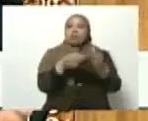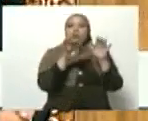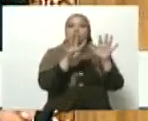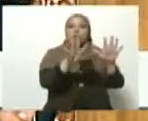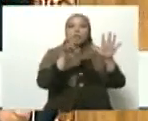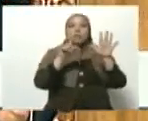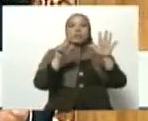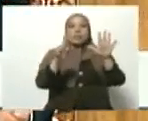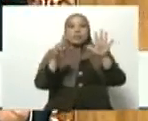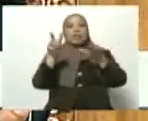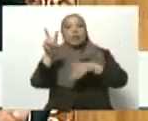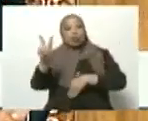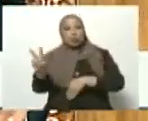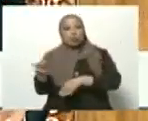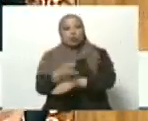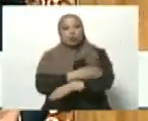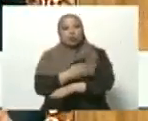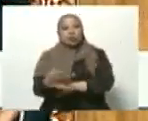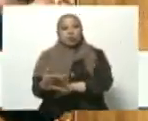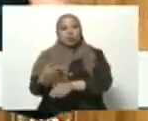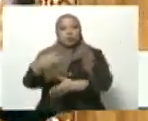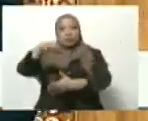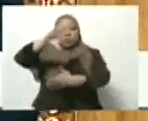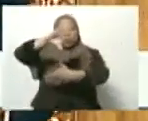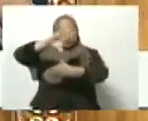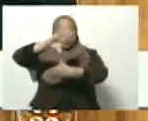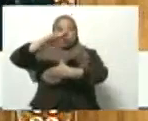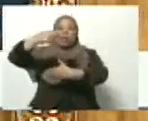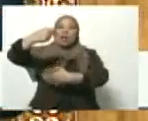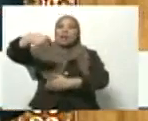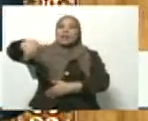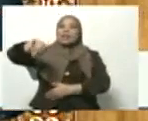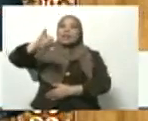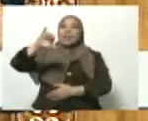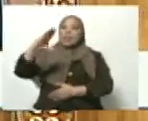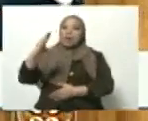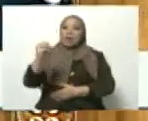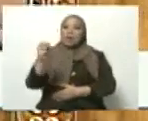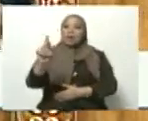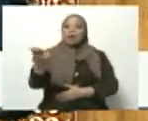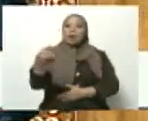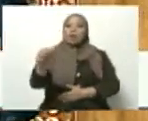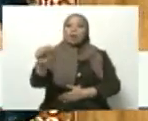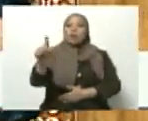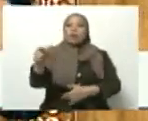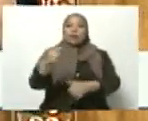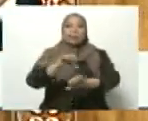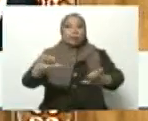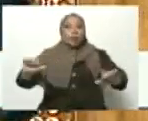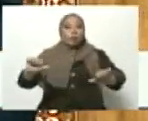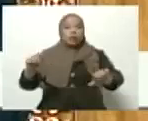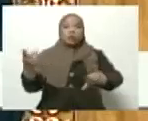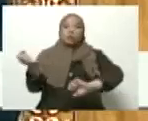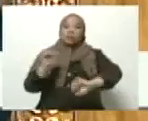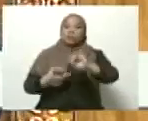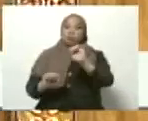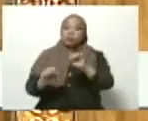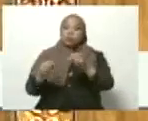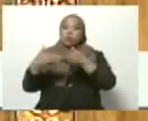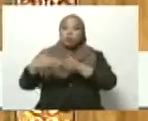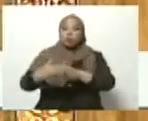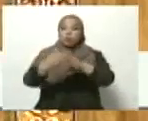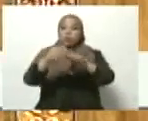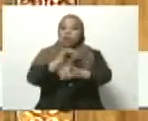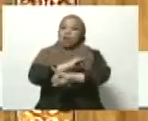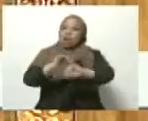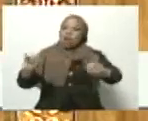la troika del mal, que era Nicaragua, Cuba y Venezuela, tiene que ser destruida toda de un solo golpe, y si eliminamos eso, ahí los matamos a los dos de un solo